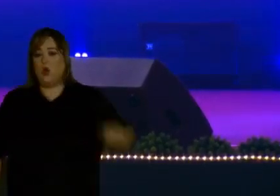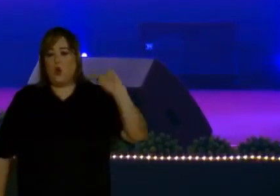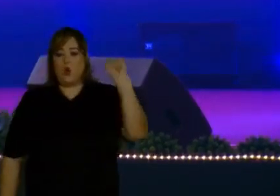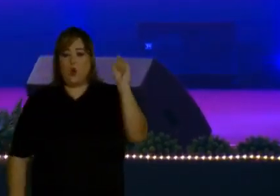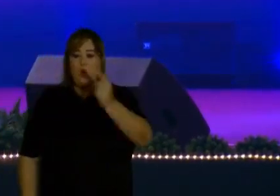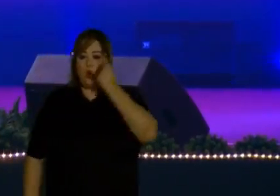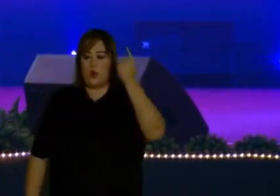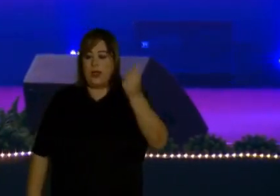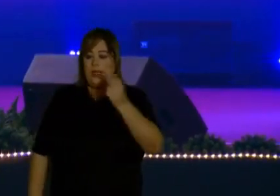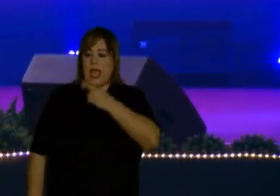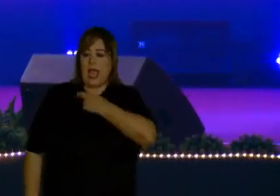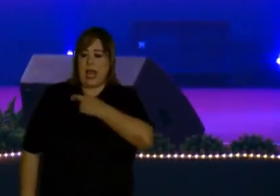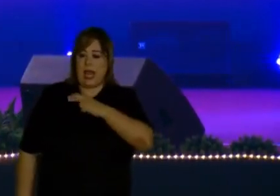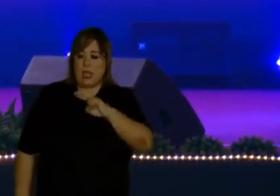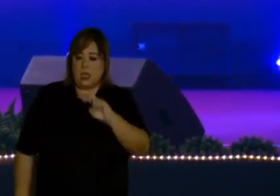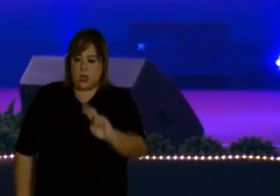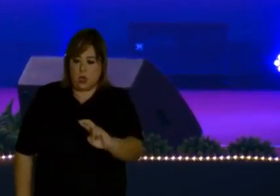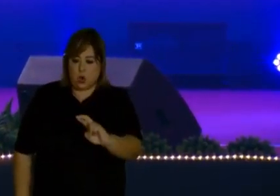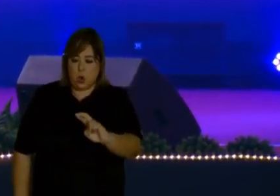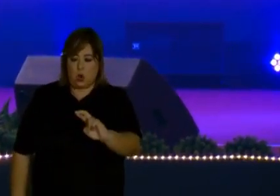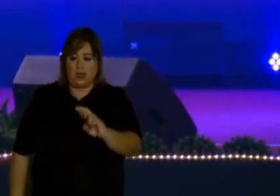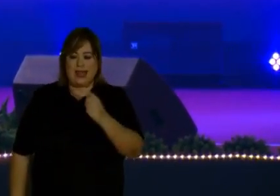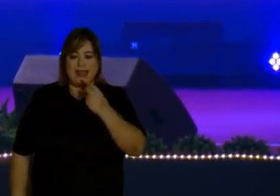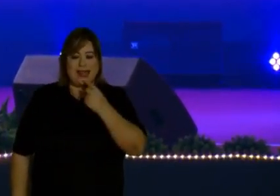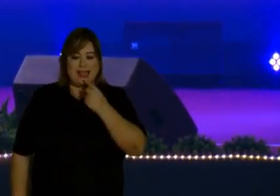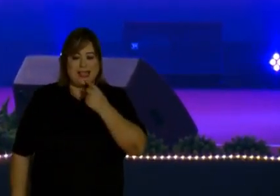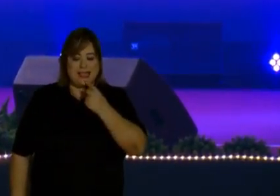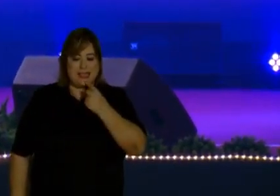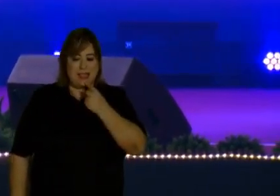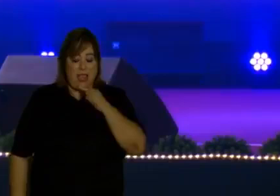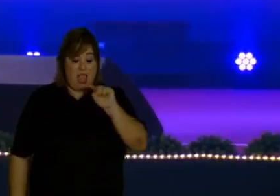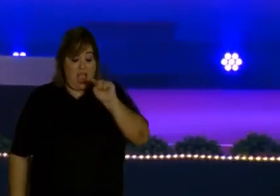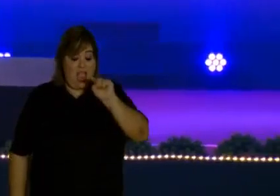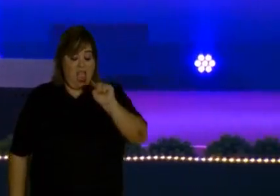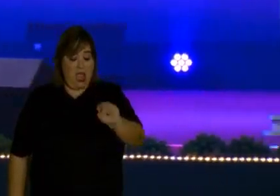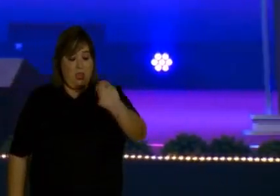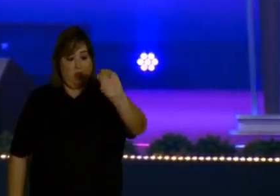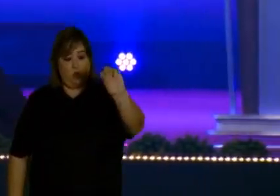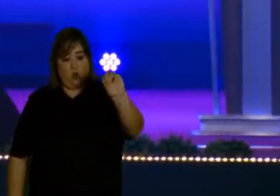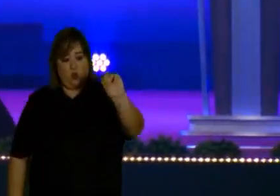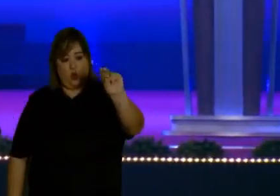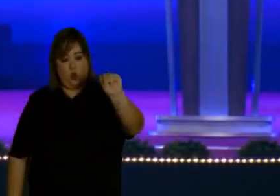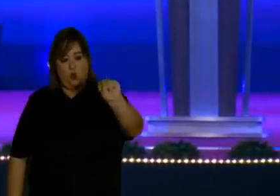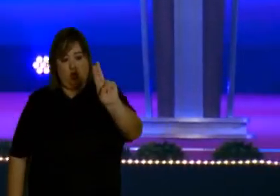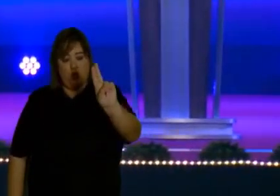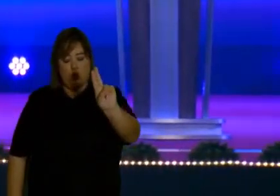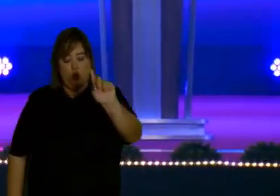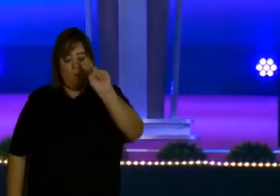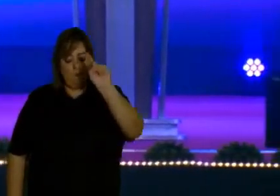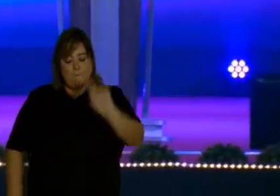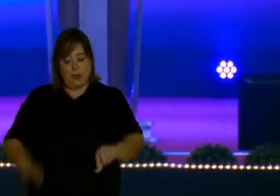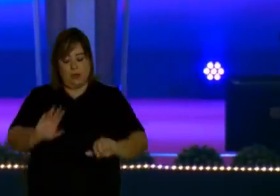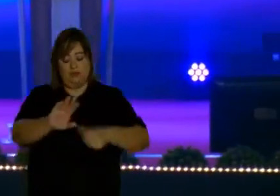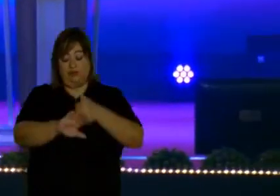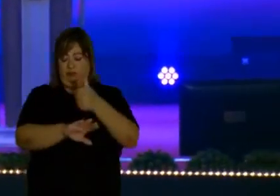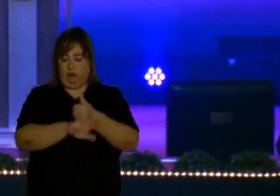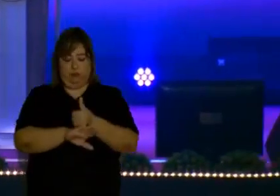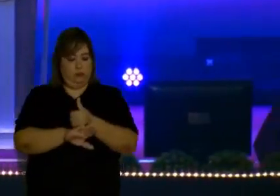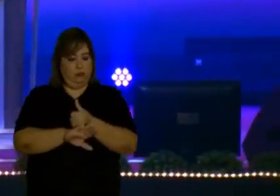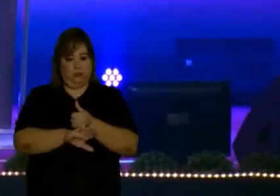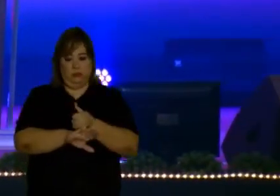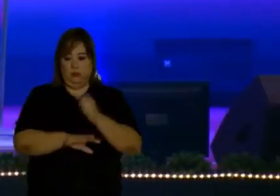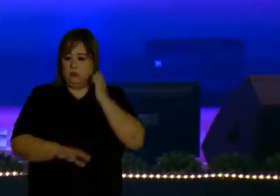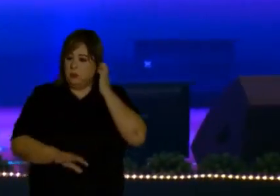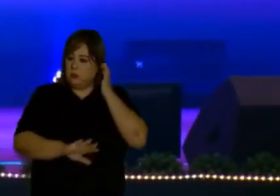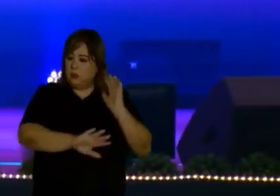ellos. Hermano, nosotros estamos viendo, ya no un atisbo, estamos viendo plenamente la